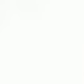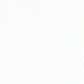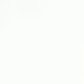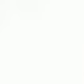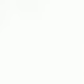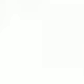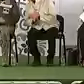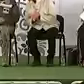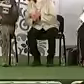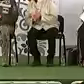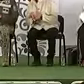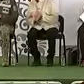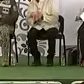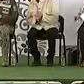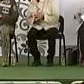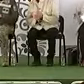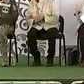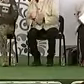México.